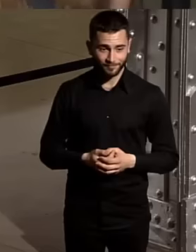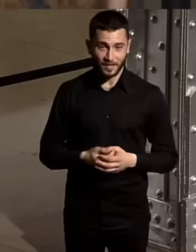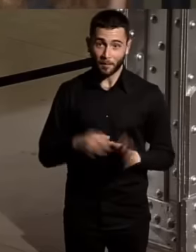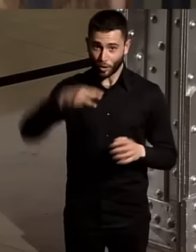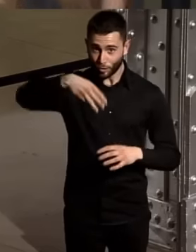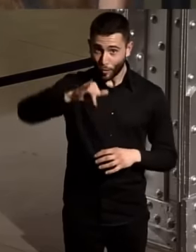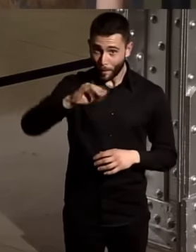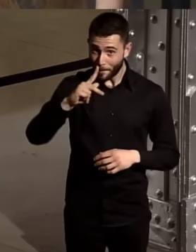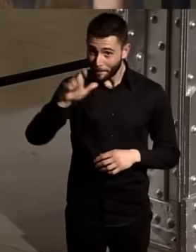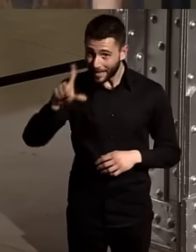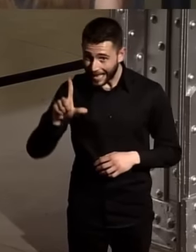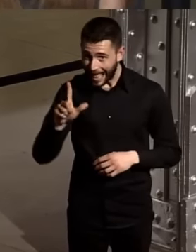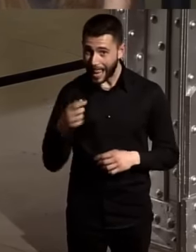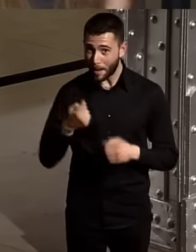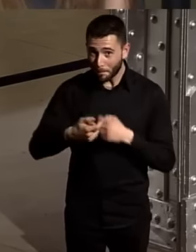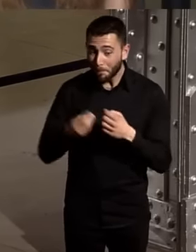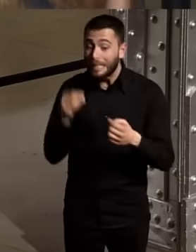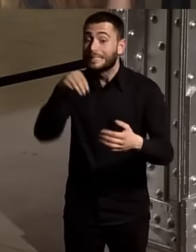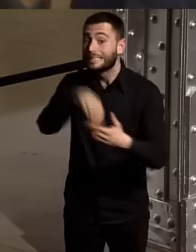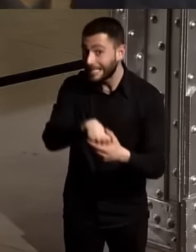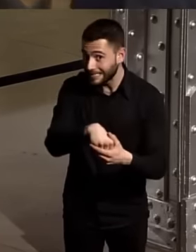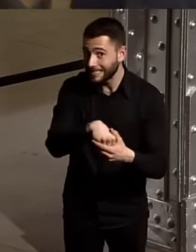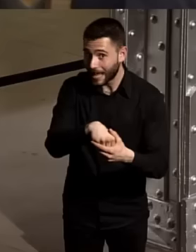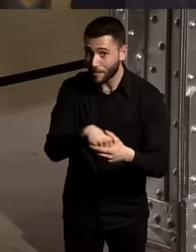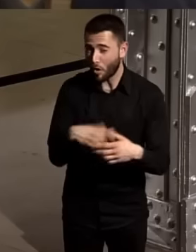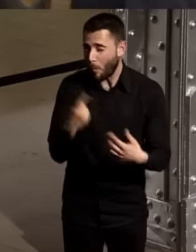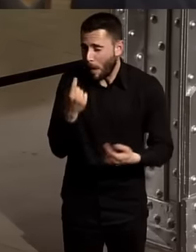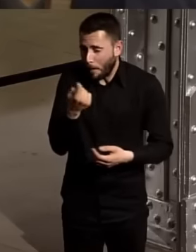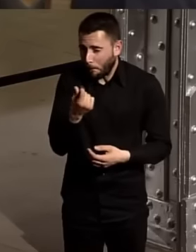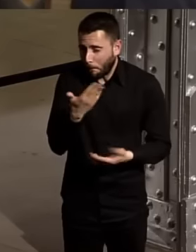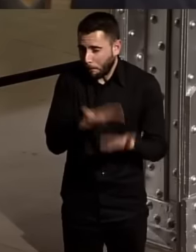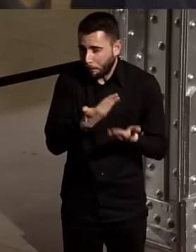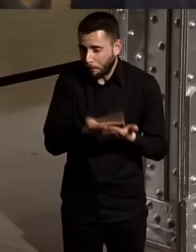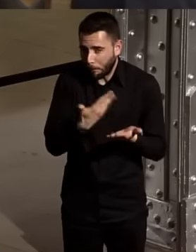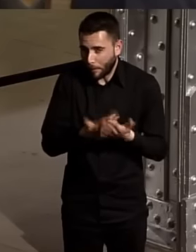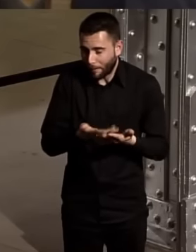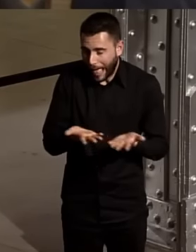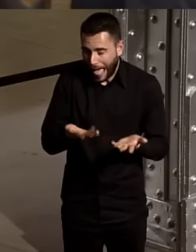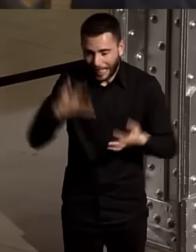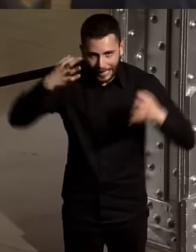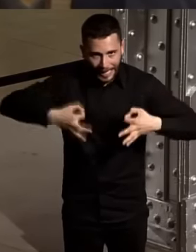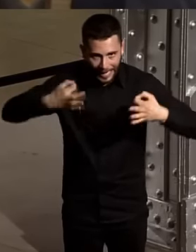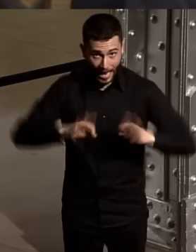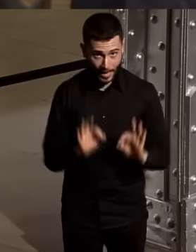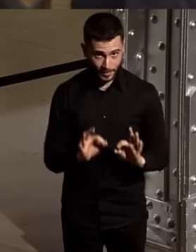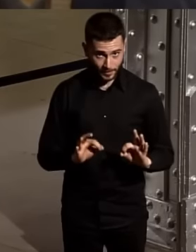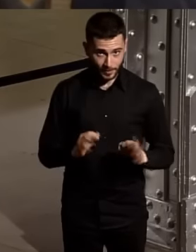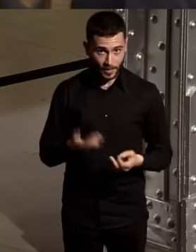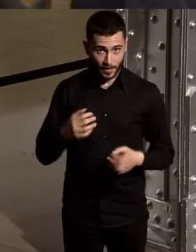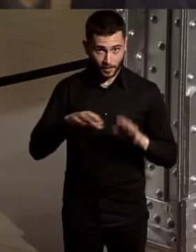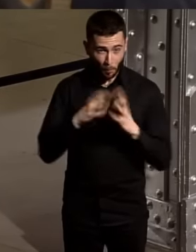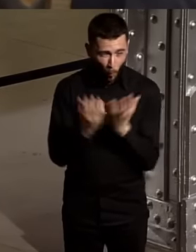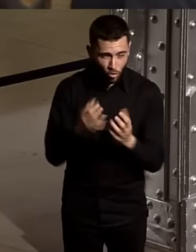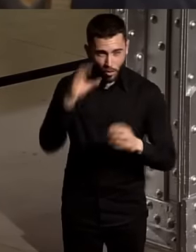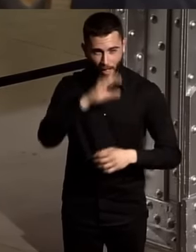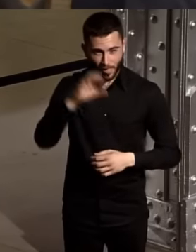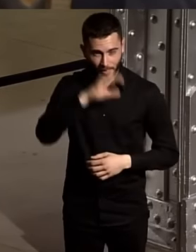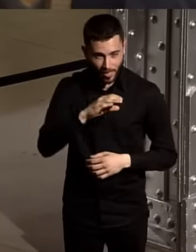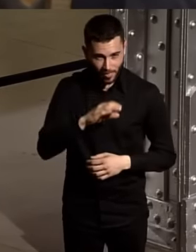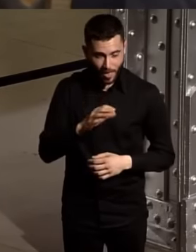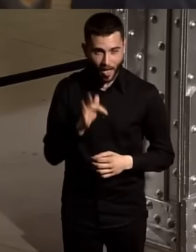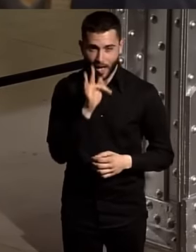mikel el una muestra pequeñita de que es real o sea que en el fondo el mundo de la ciencia yo creo que aún